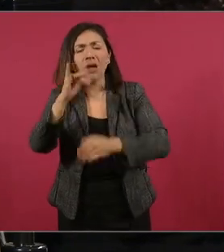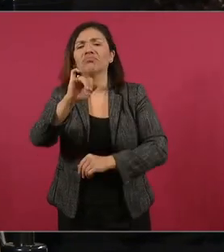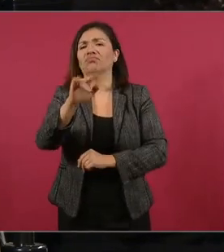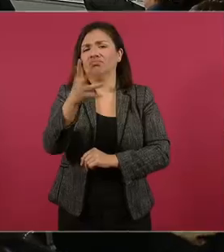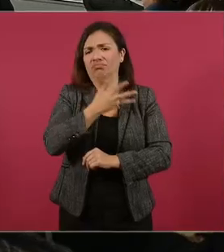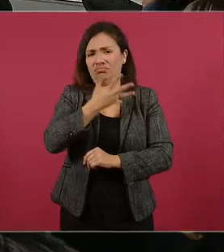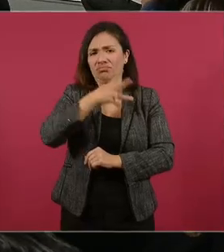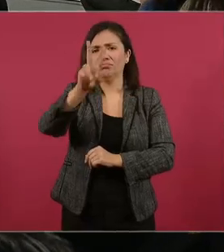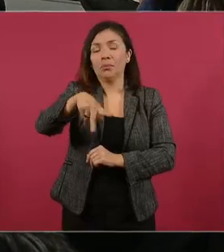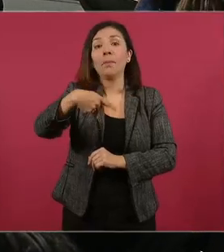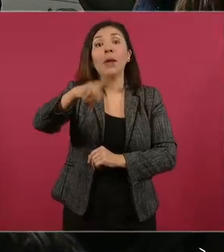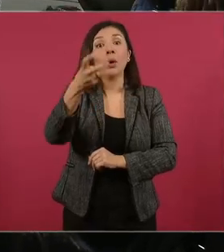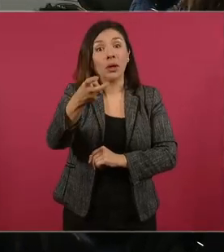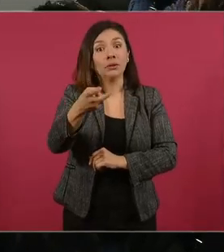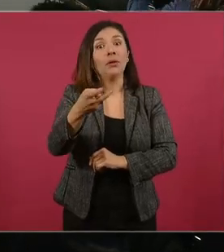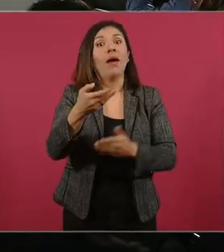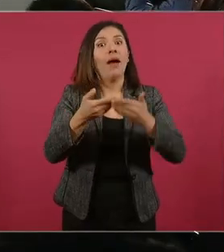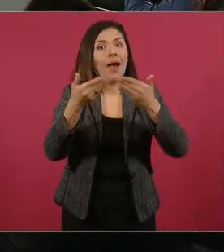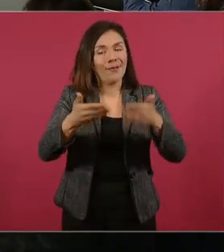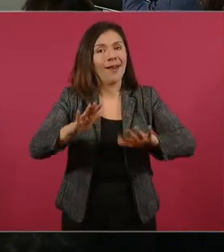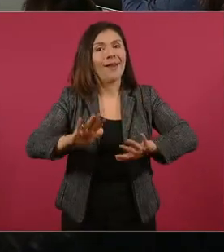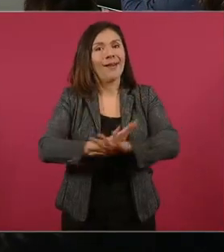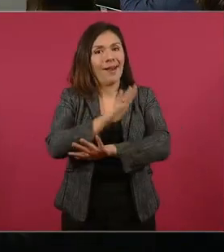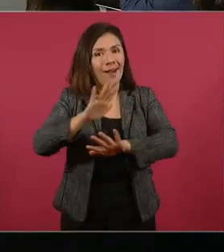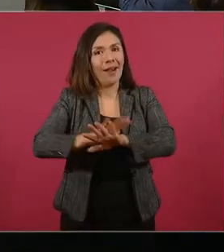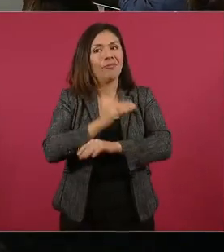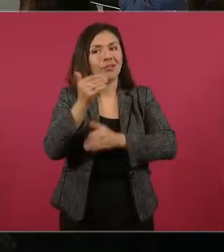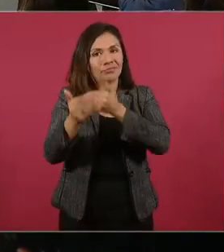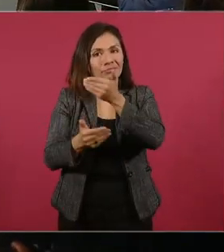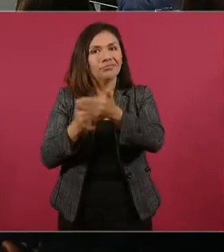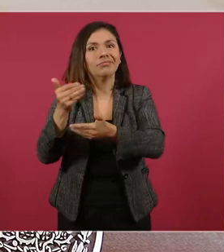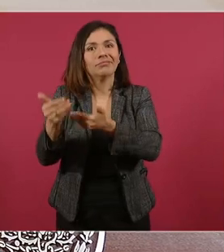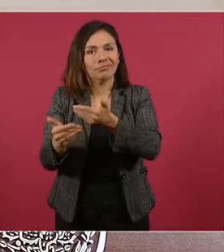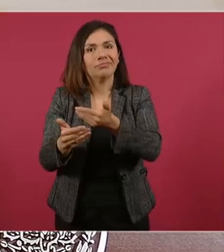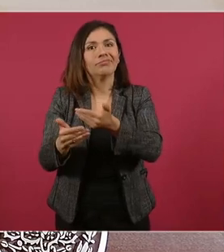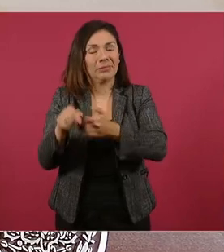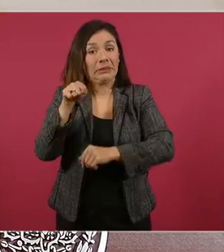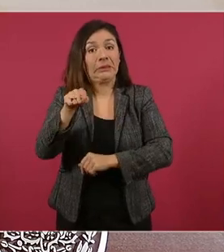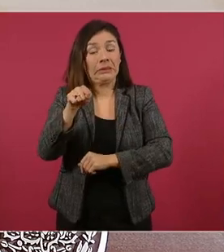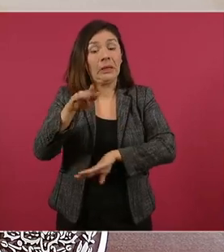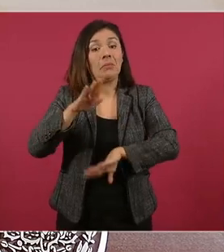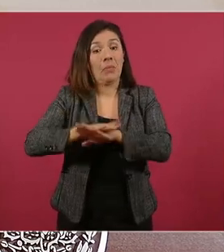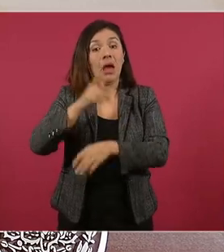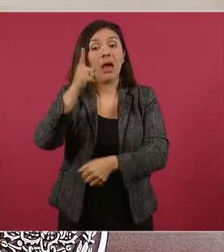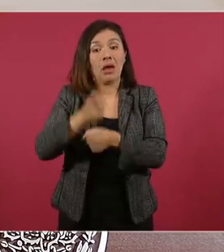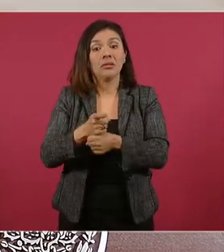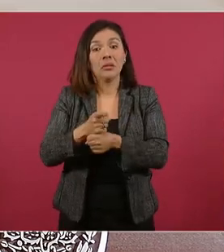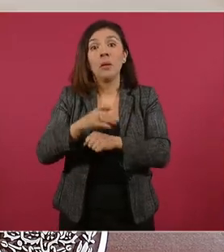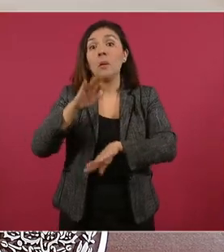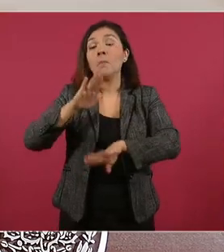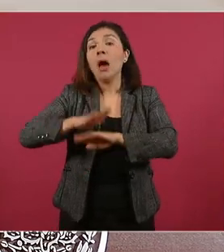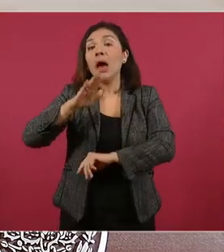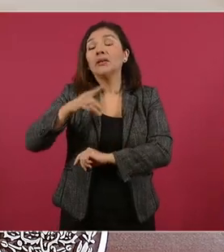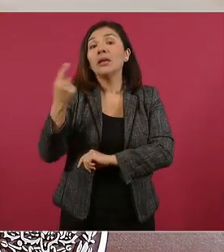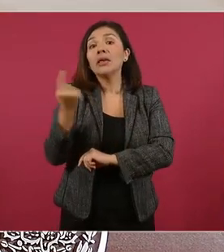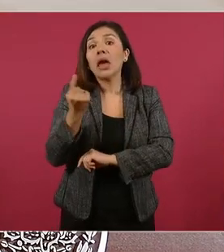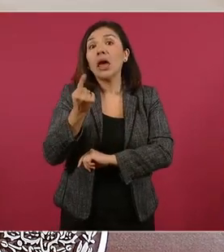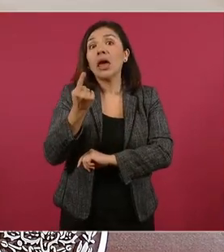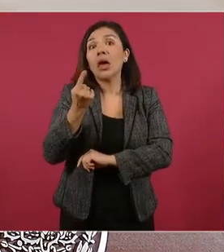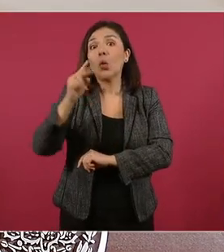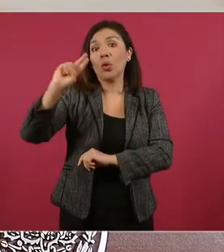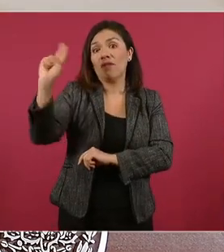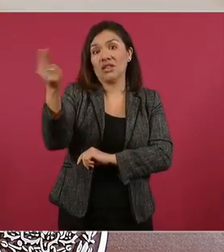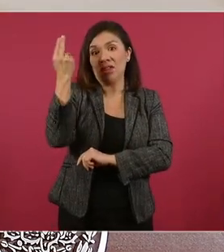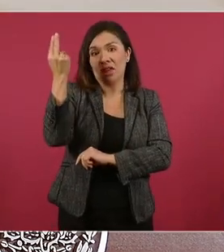hemos avanzado mucho. Yo creo que más que en el nivel